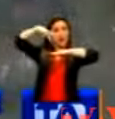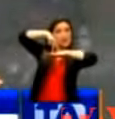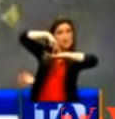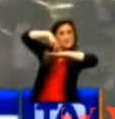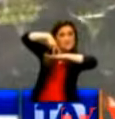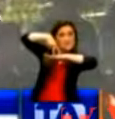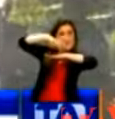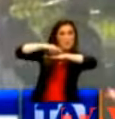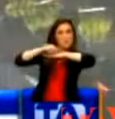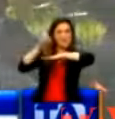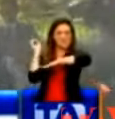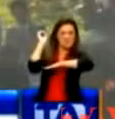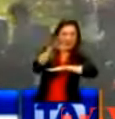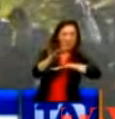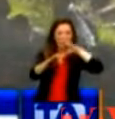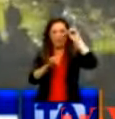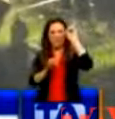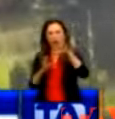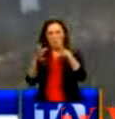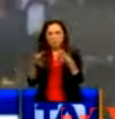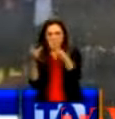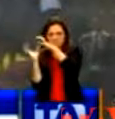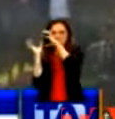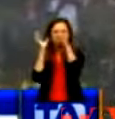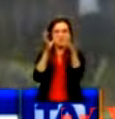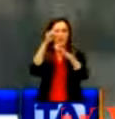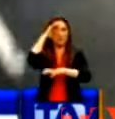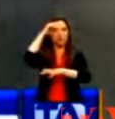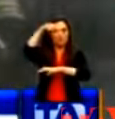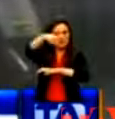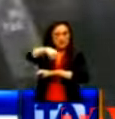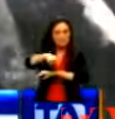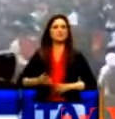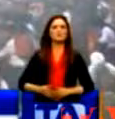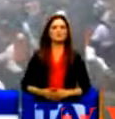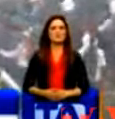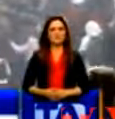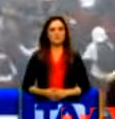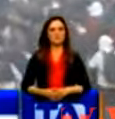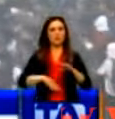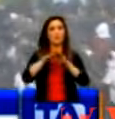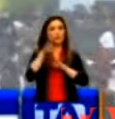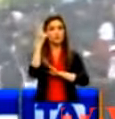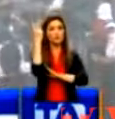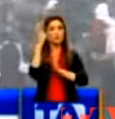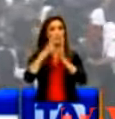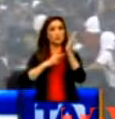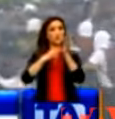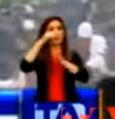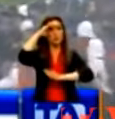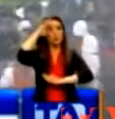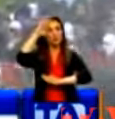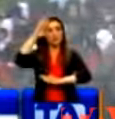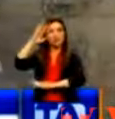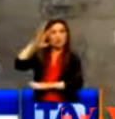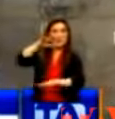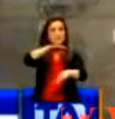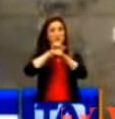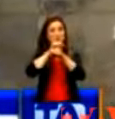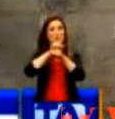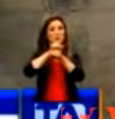colegio, lanzando piedras de todo tamaño a los uniformados. En más de 2 ocasiones los policías lograron que